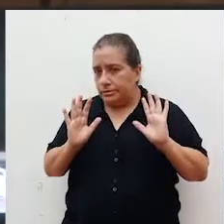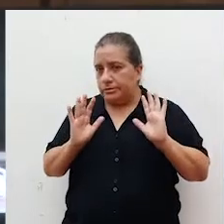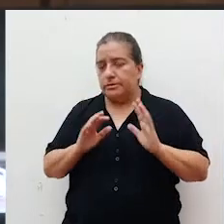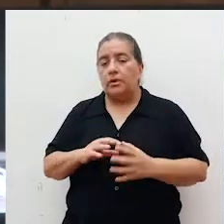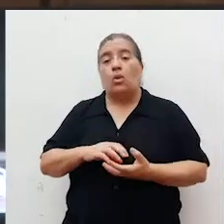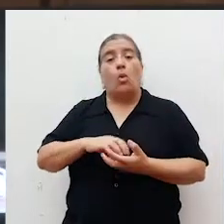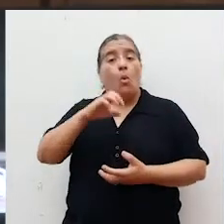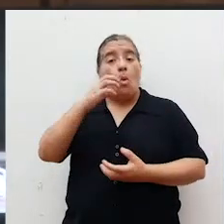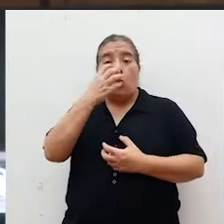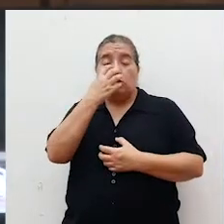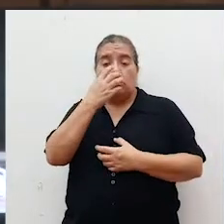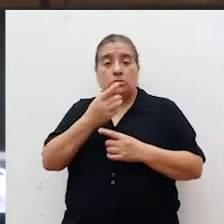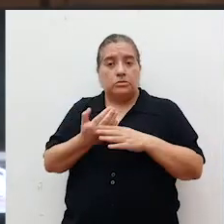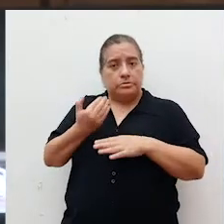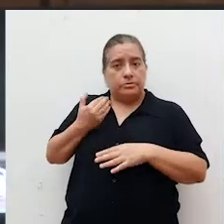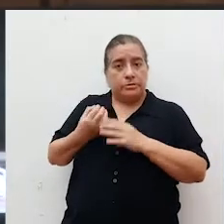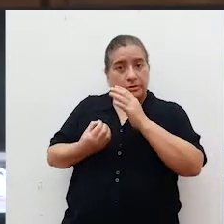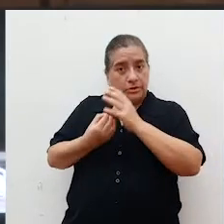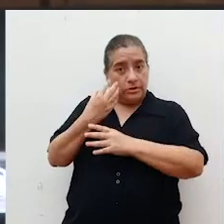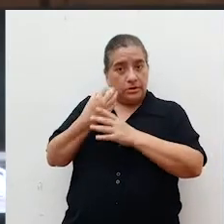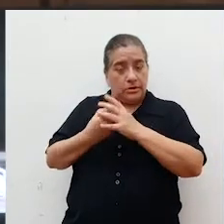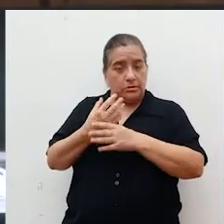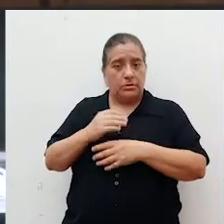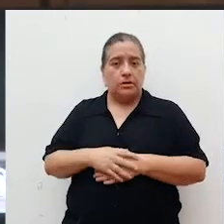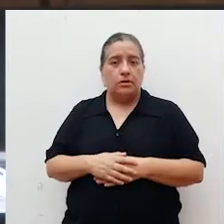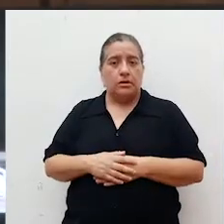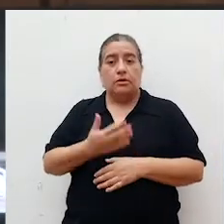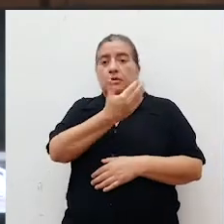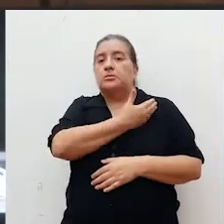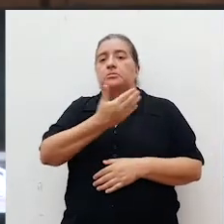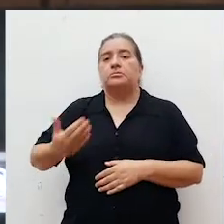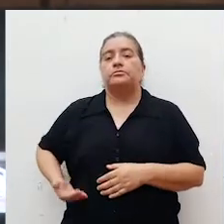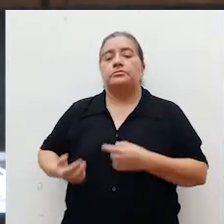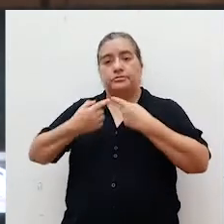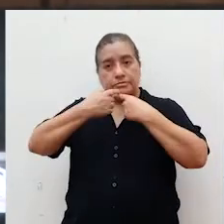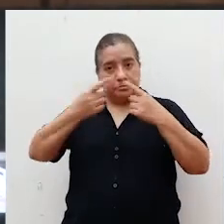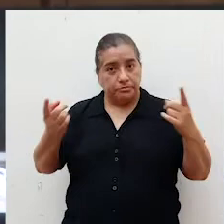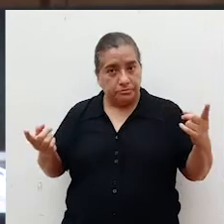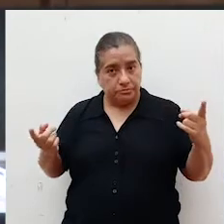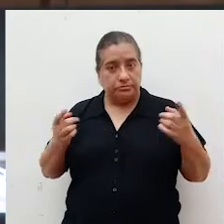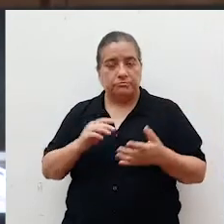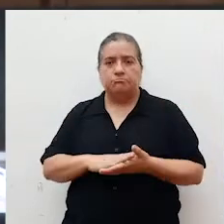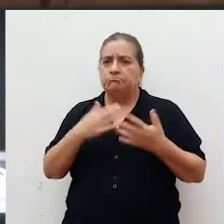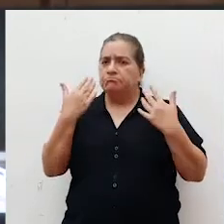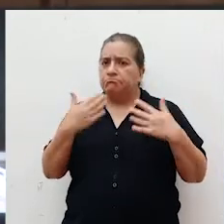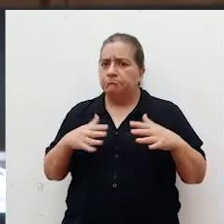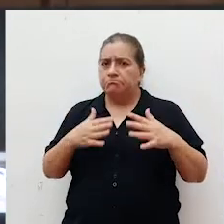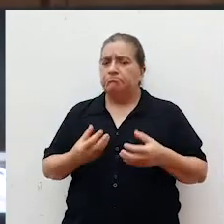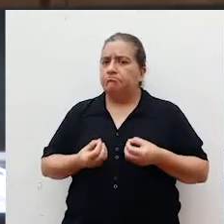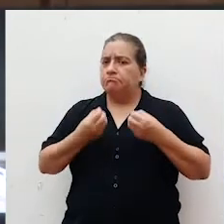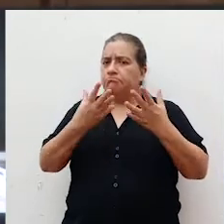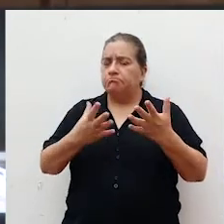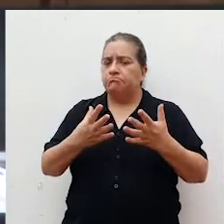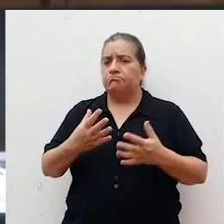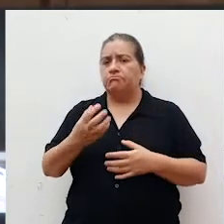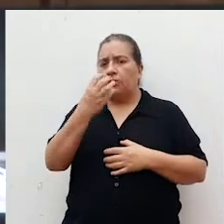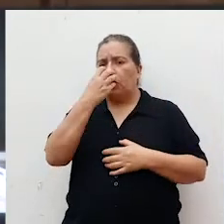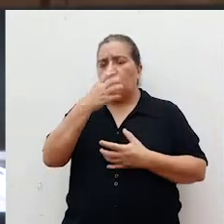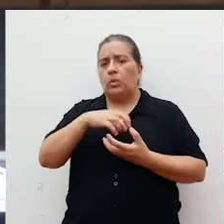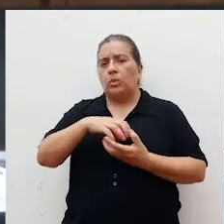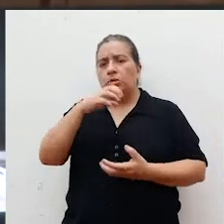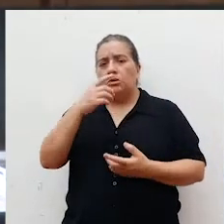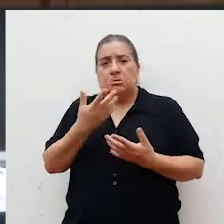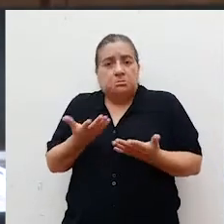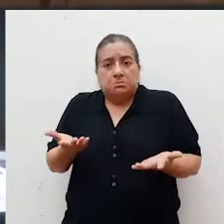cobertura, digo que hay una cobertura de oxígeno, porque en septiembre el Ejecutivo informó que